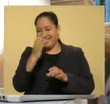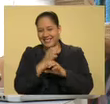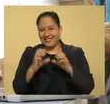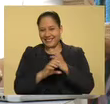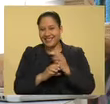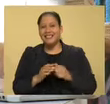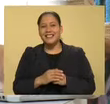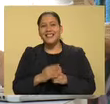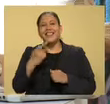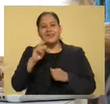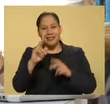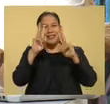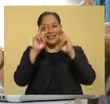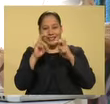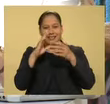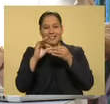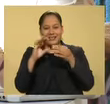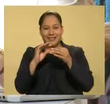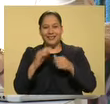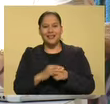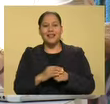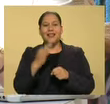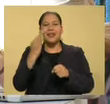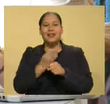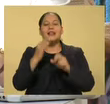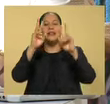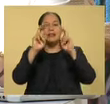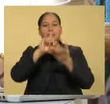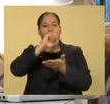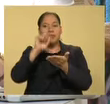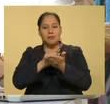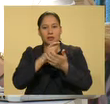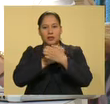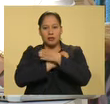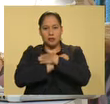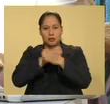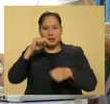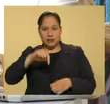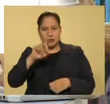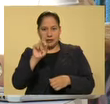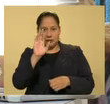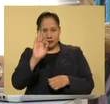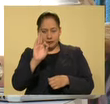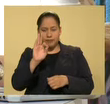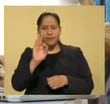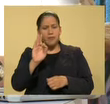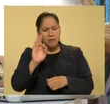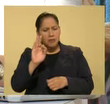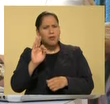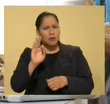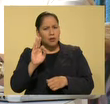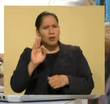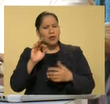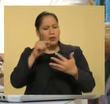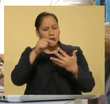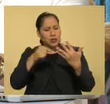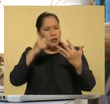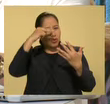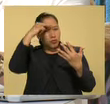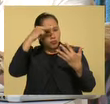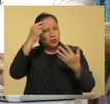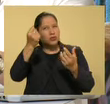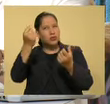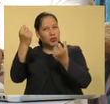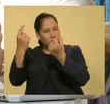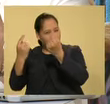de los Vamos a educandos. hablar. Venga. Vamos a hablar de la Ley de Educación en el Distrito Federal. Se podría prestar a confusión porque hay